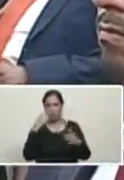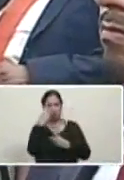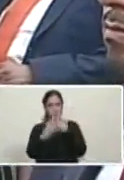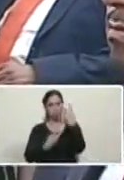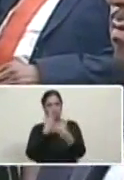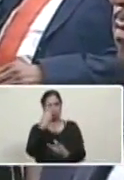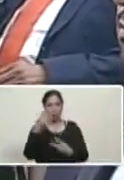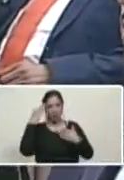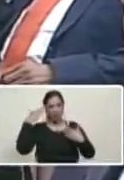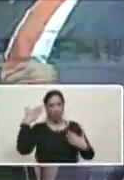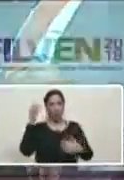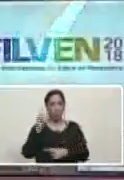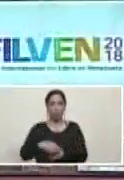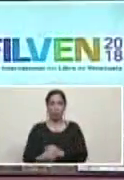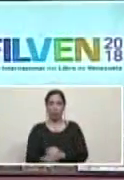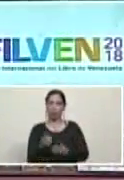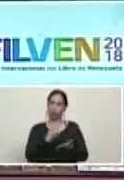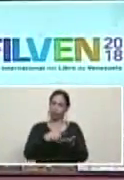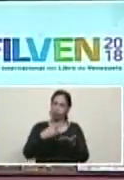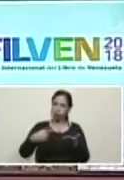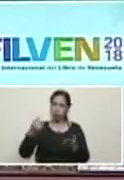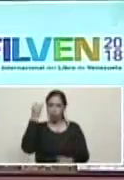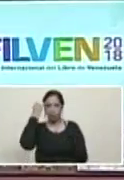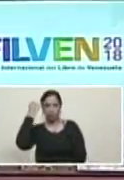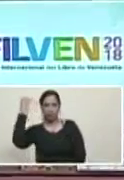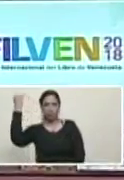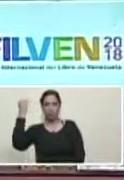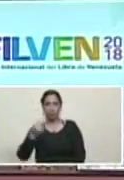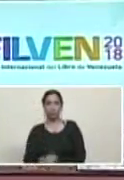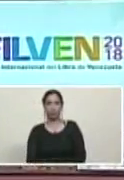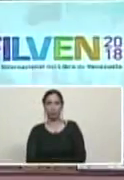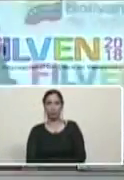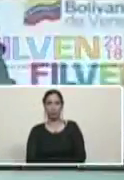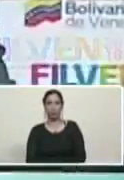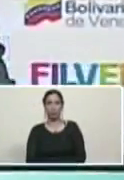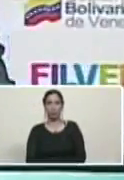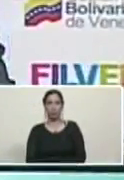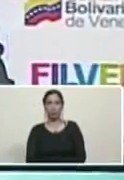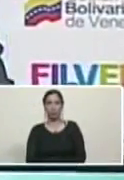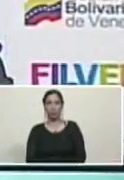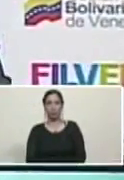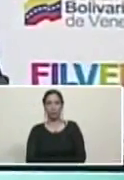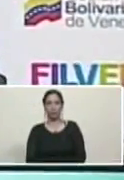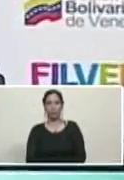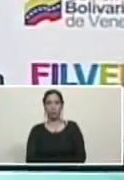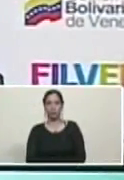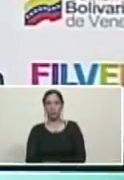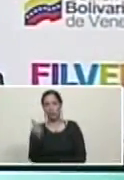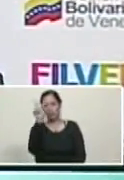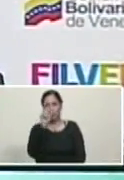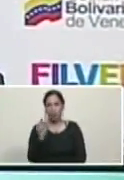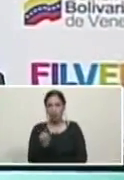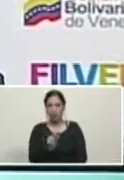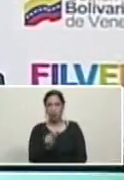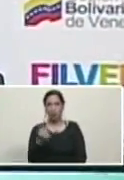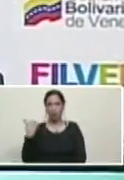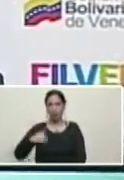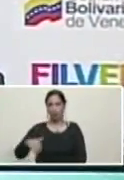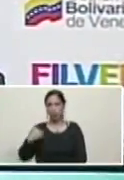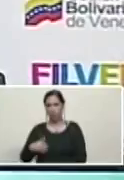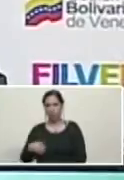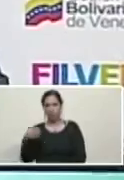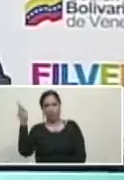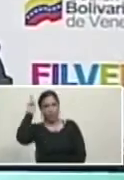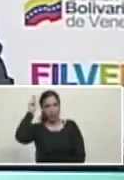Mis saludos también a los escritores intelectuales presentes de Italia, Argentina, Perú, El Salvador, España,